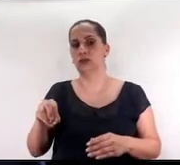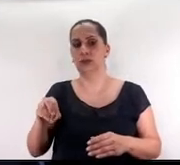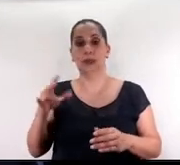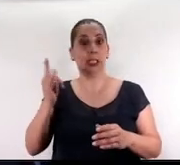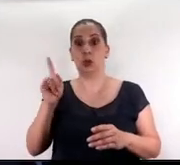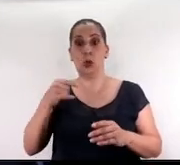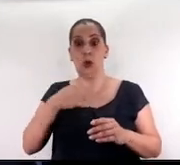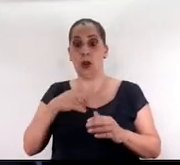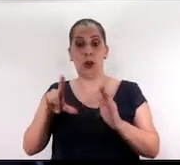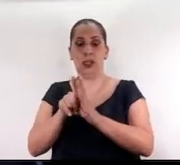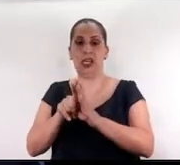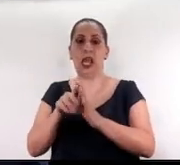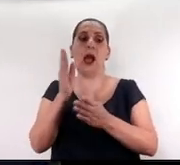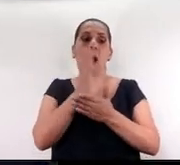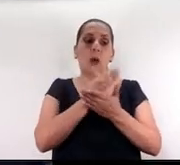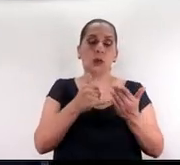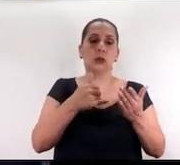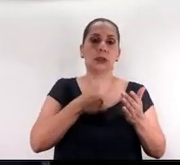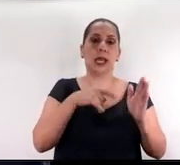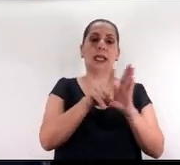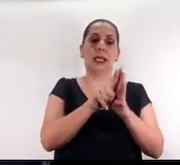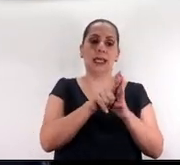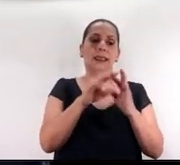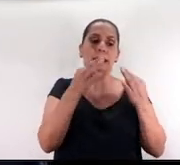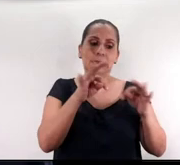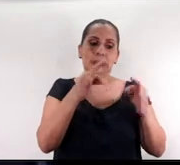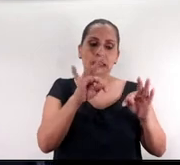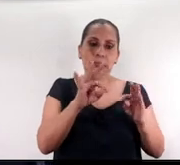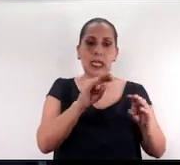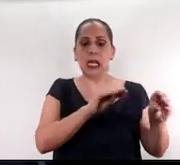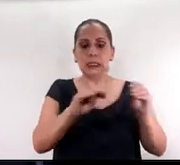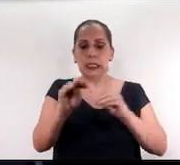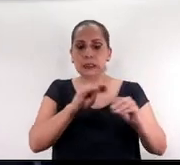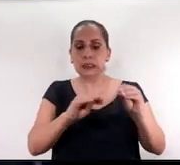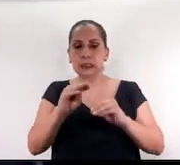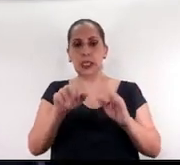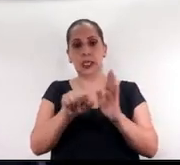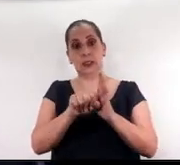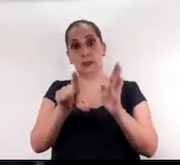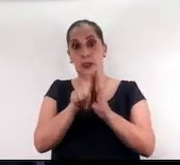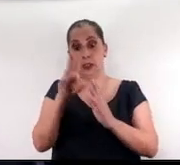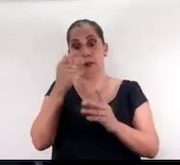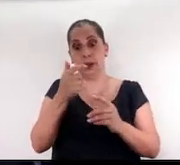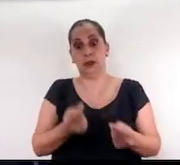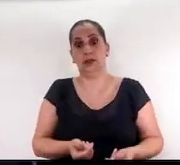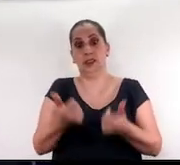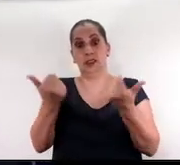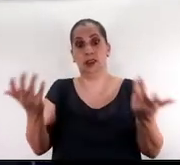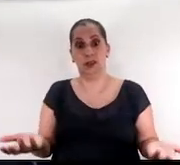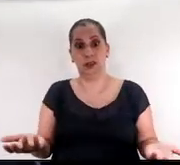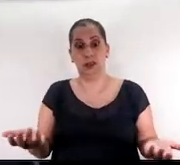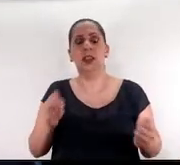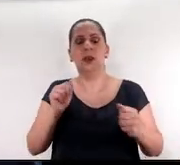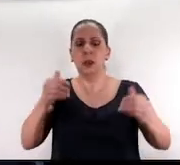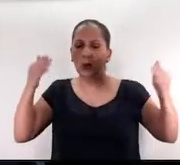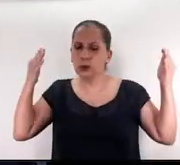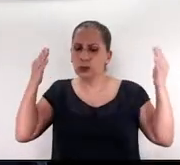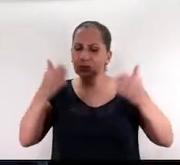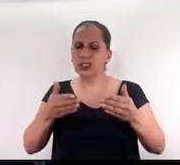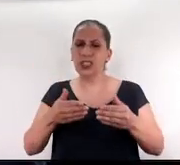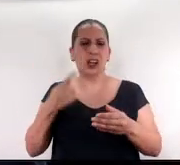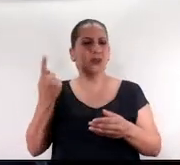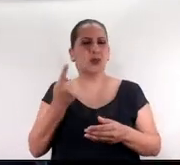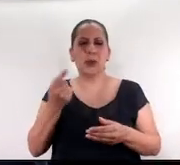la ley, y algunas de las que nacen de la ley, sí, moverse en la Asamblea Legislativa para quitarlas, y concentrarse nada más en aquellas pocas